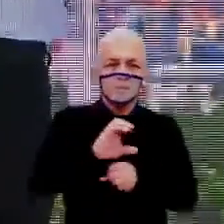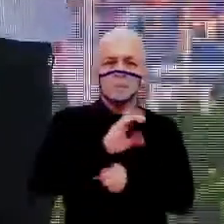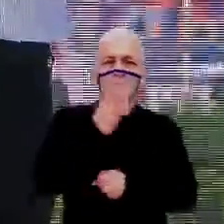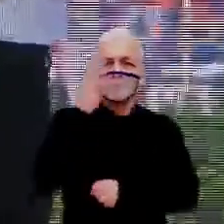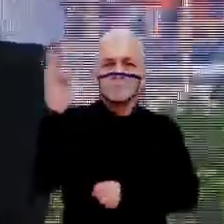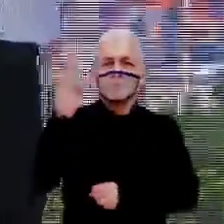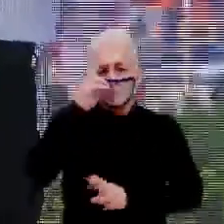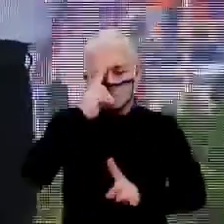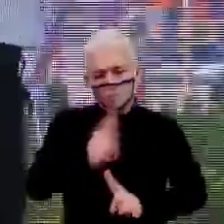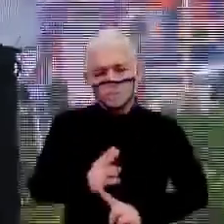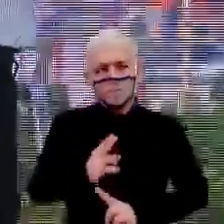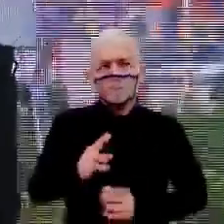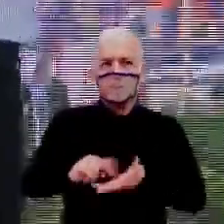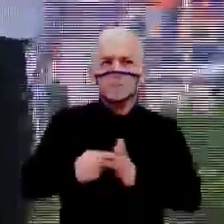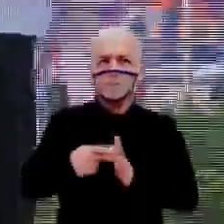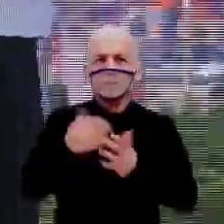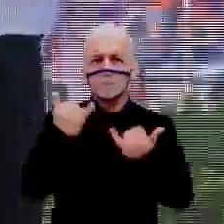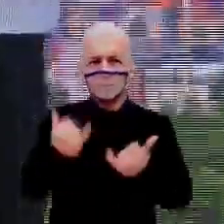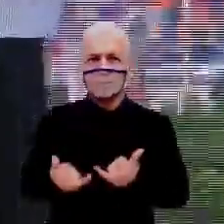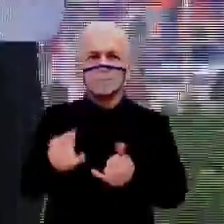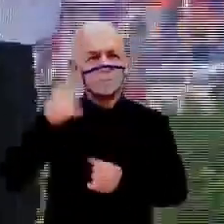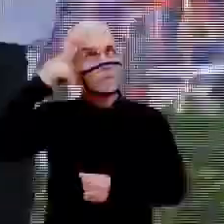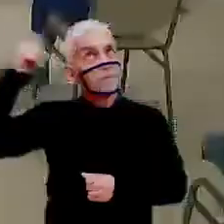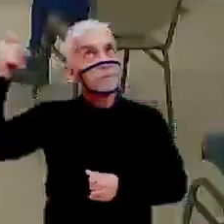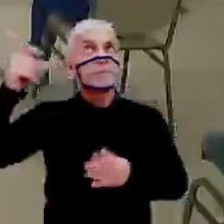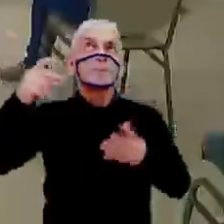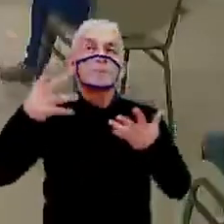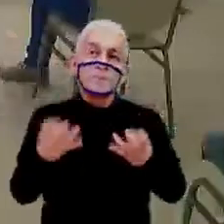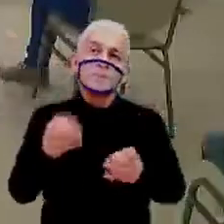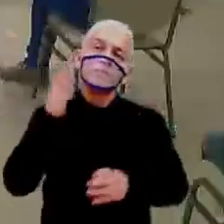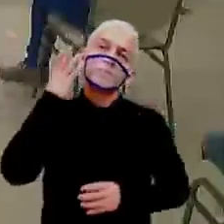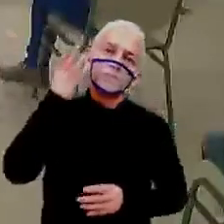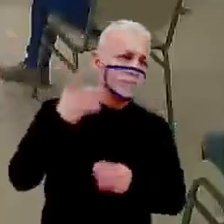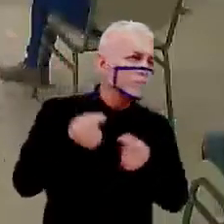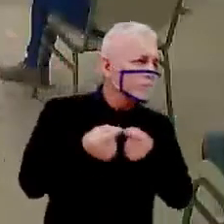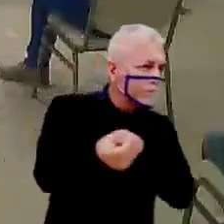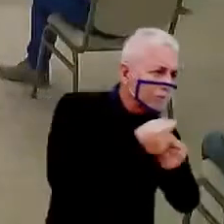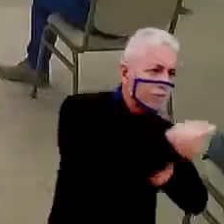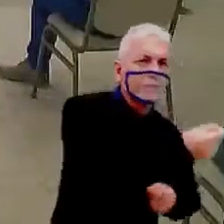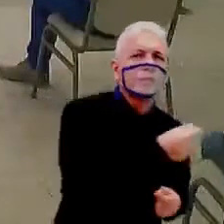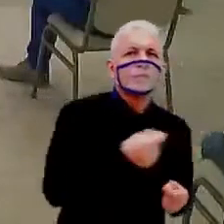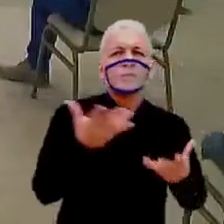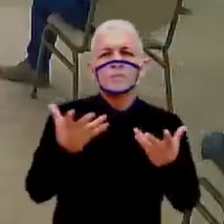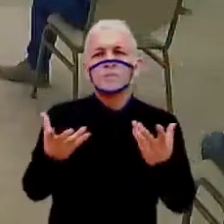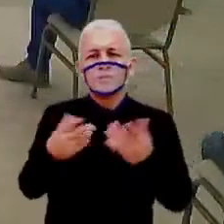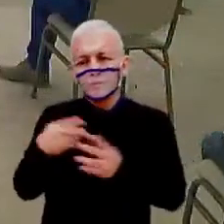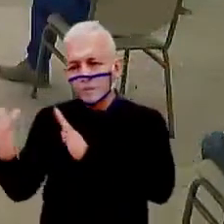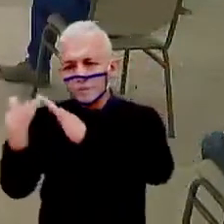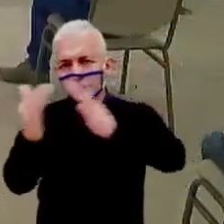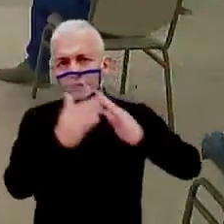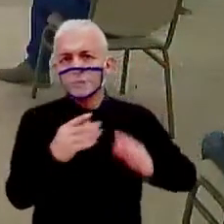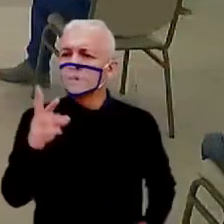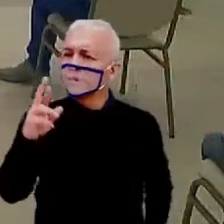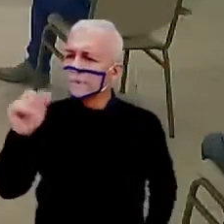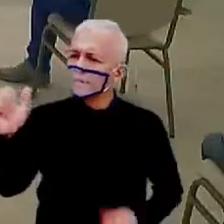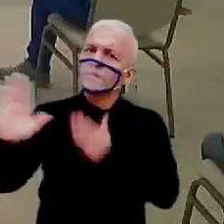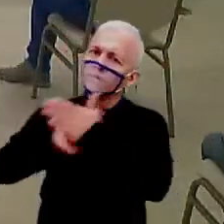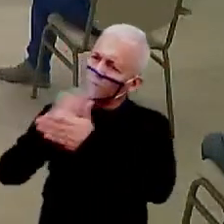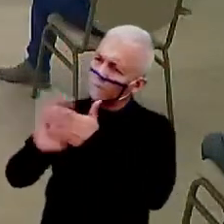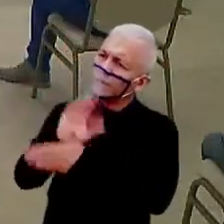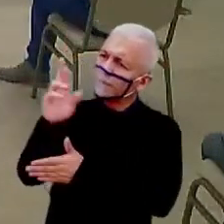Barranquilla que se merece, que él también puede soñar y aspirar y que todo le queda cerca, que todo está a su alcance. Rafa, cuéntanos un